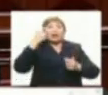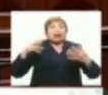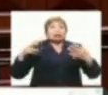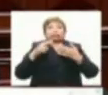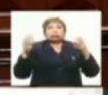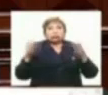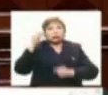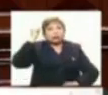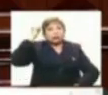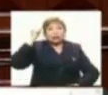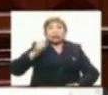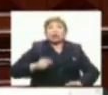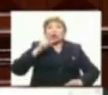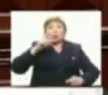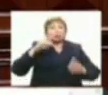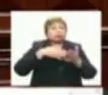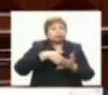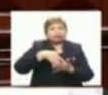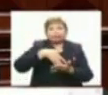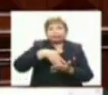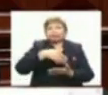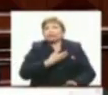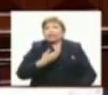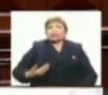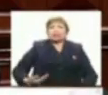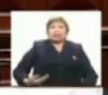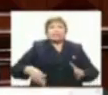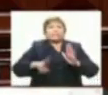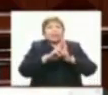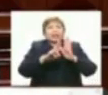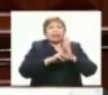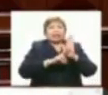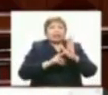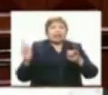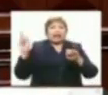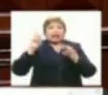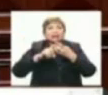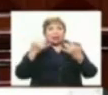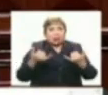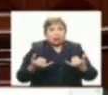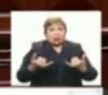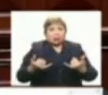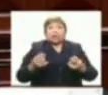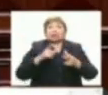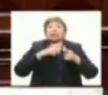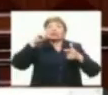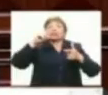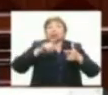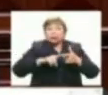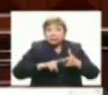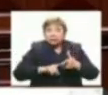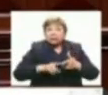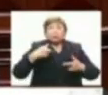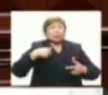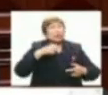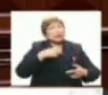de derechos, un debilitamiento del Estado y para las reglas que rigen hasta hoy. Desde entonces,